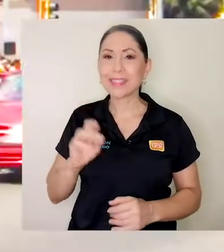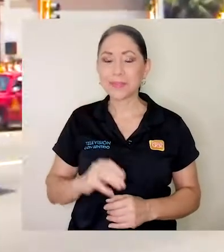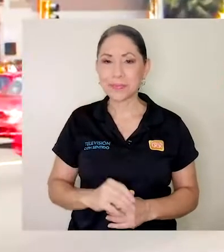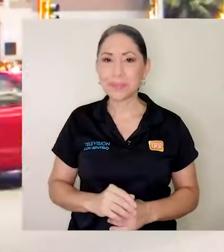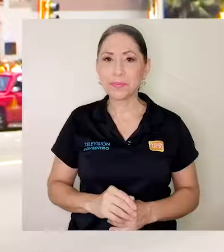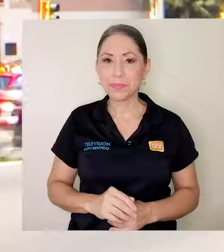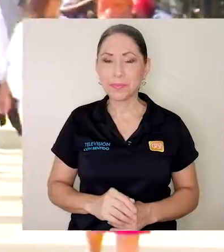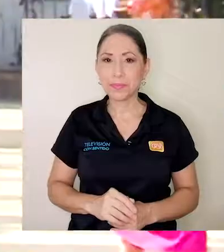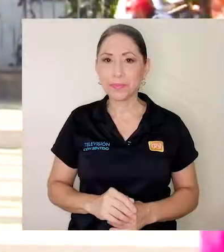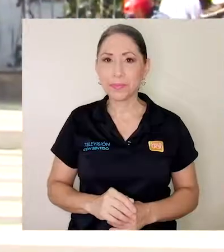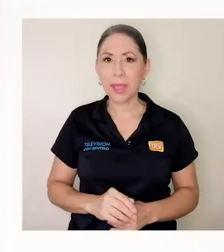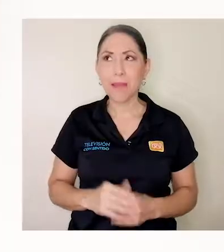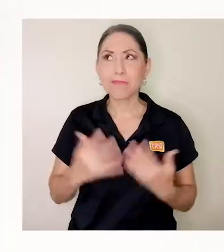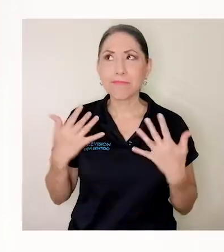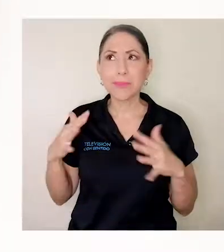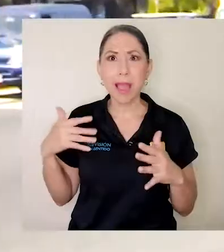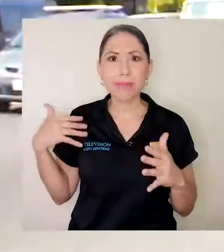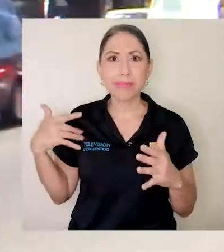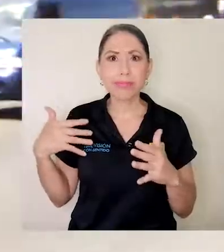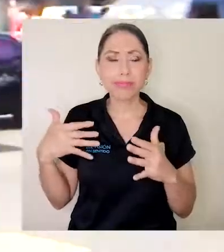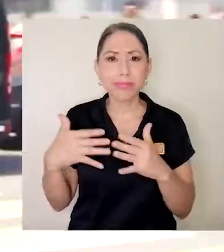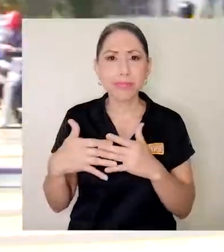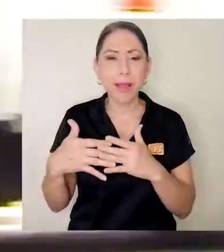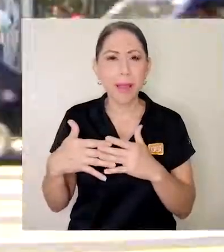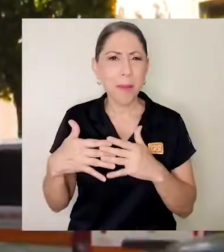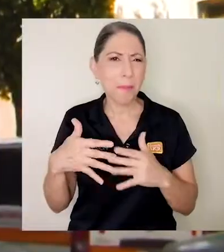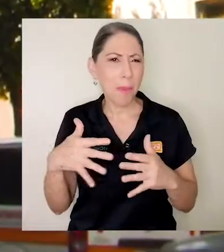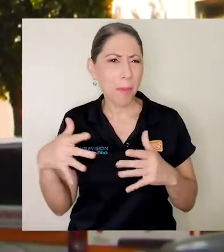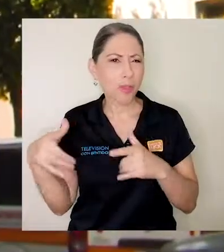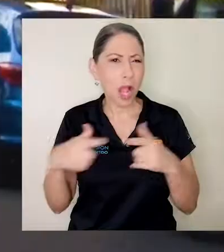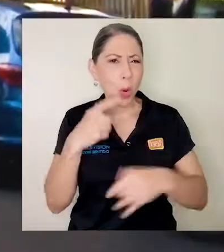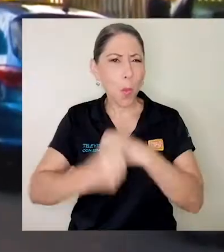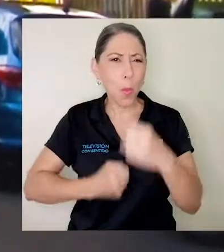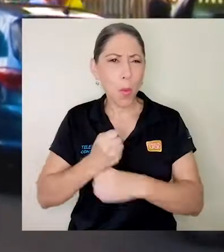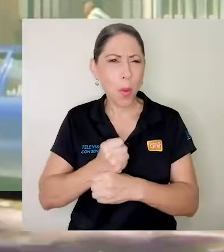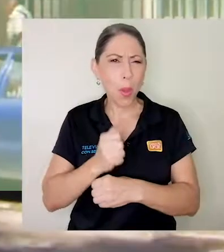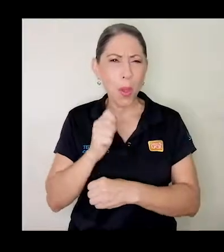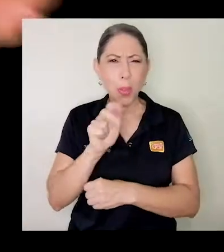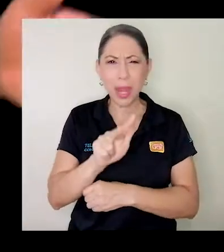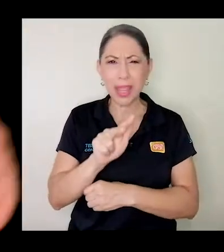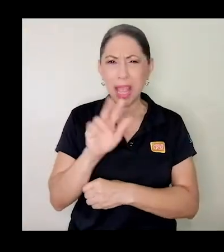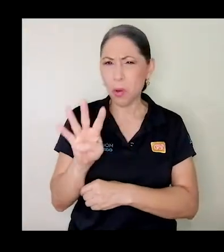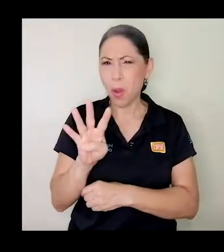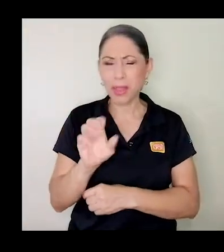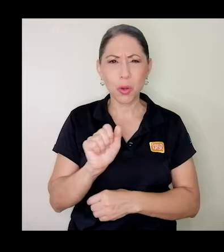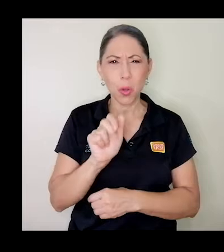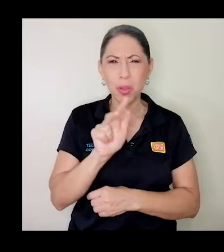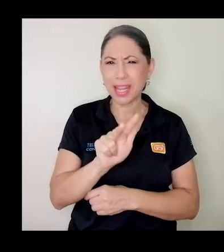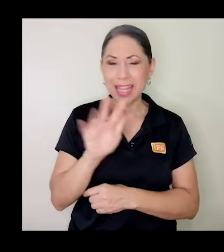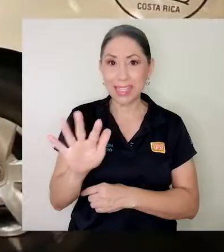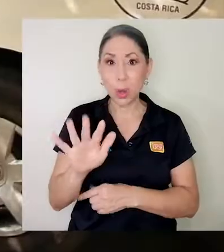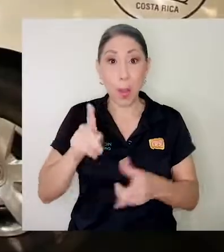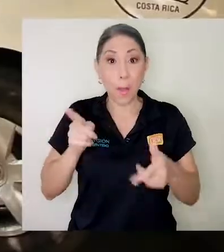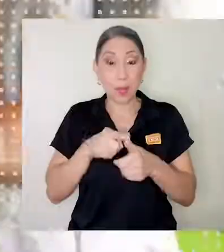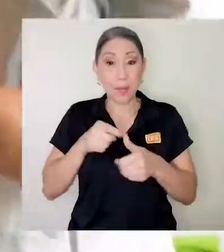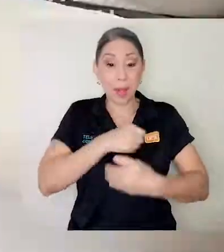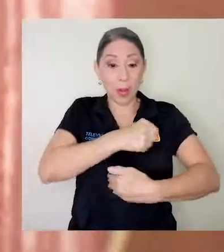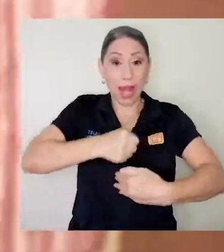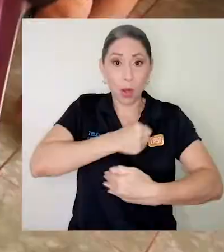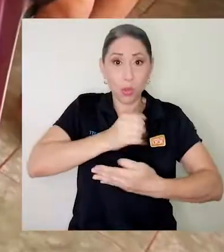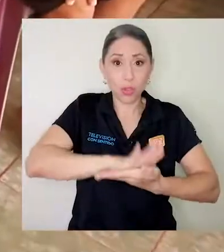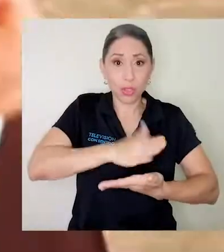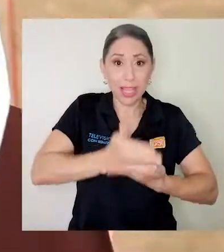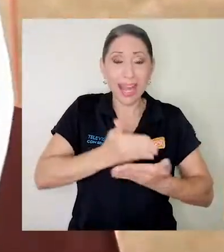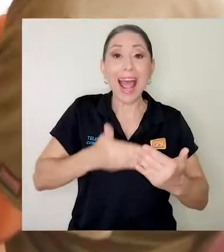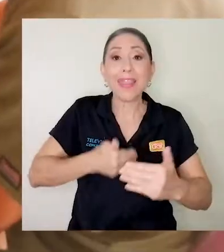1986. Vamos a cumplir 34, 35 años. Ingresamos a la cocina, luego pasamos a la unidad de